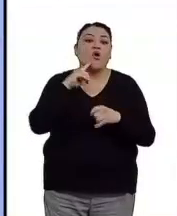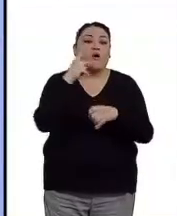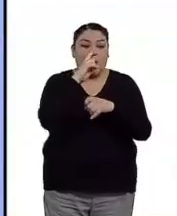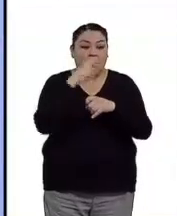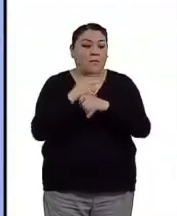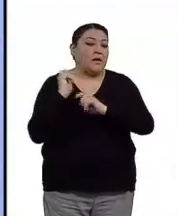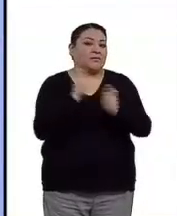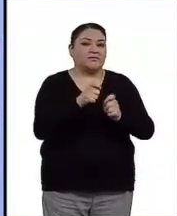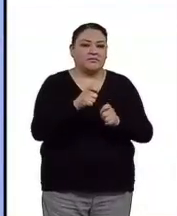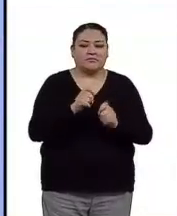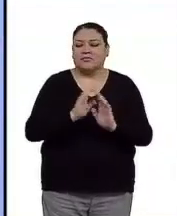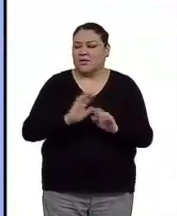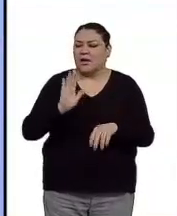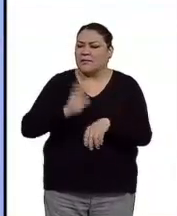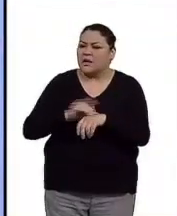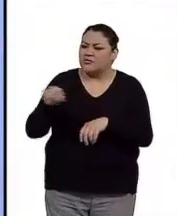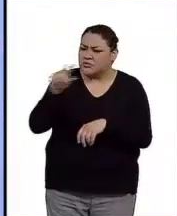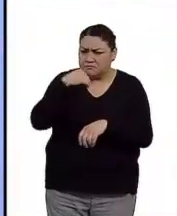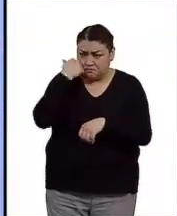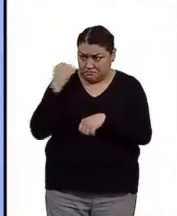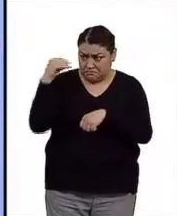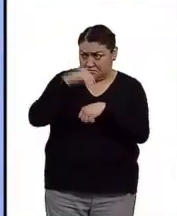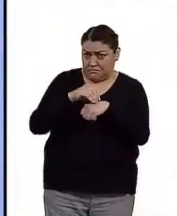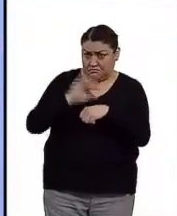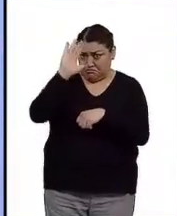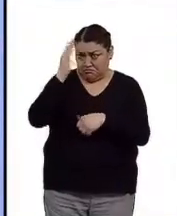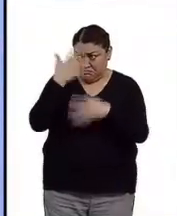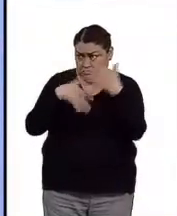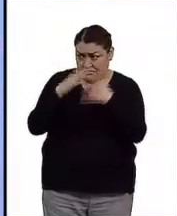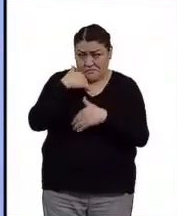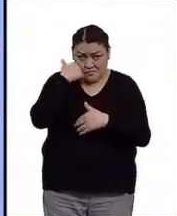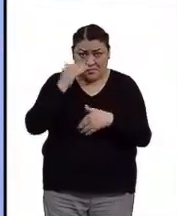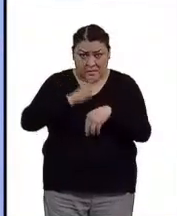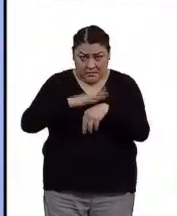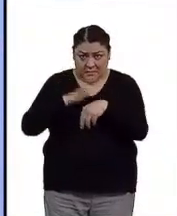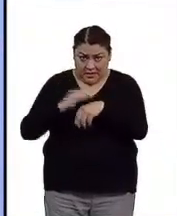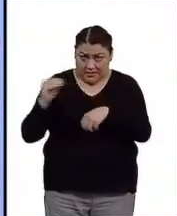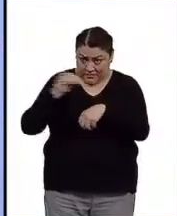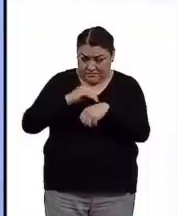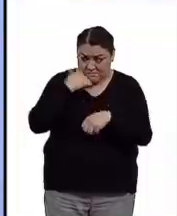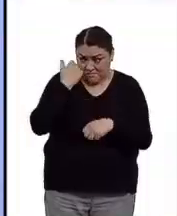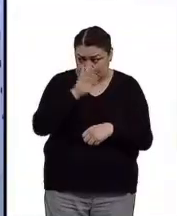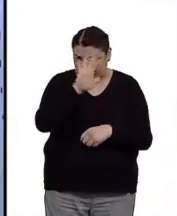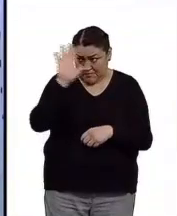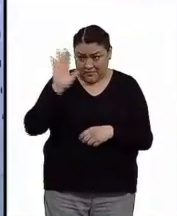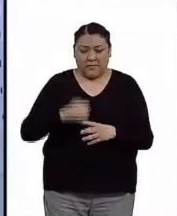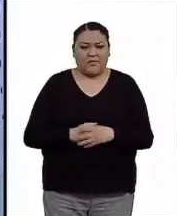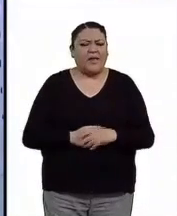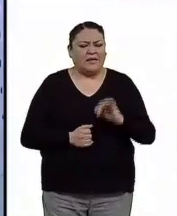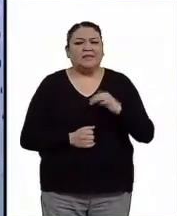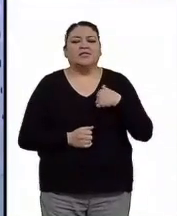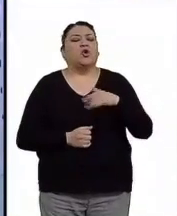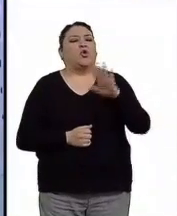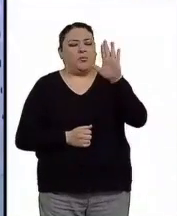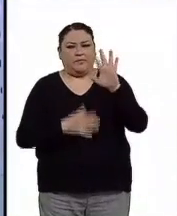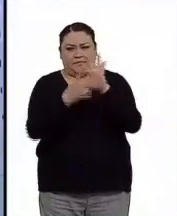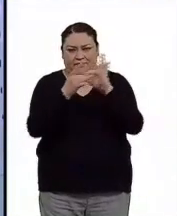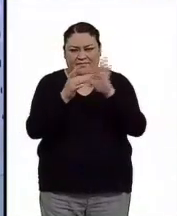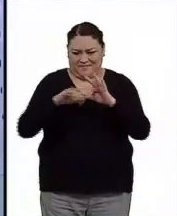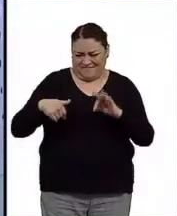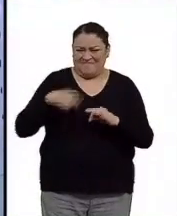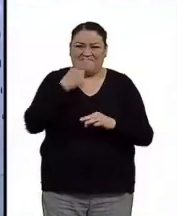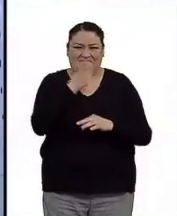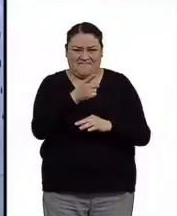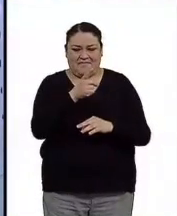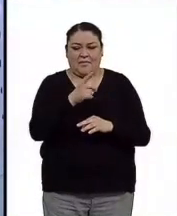alguna quisiera hacer algún comentario como complementando estas ideas. Sí, yo quisiera retomar el concepto que dijo Abigail